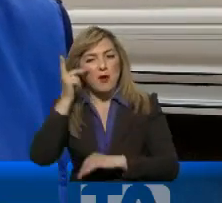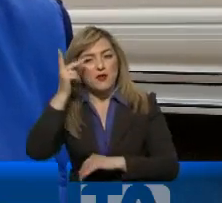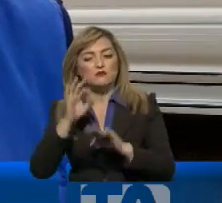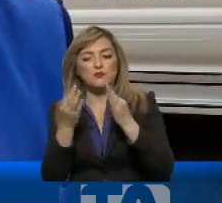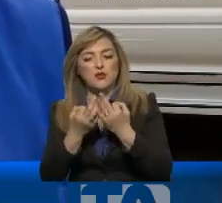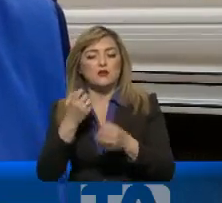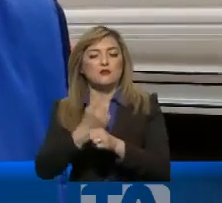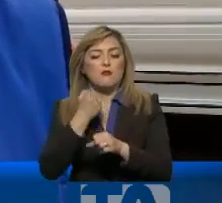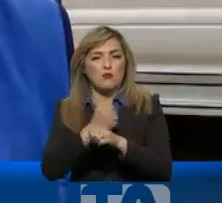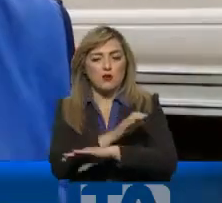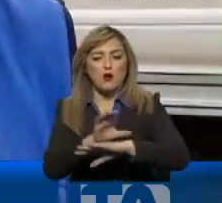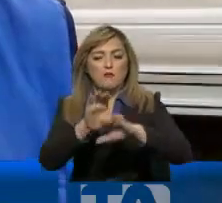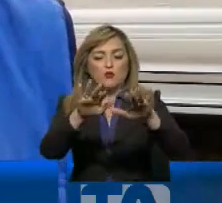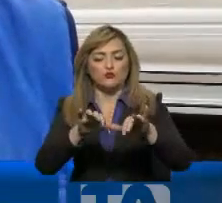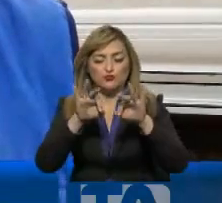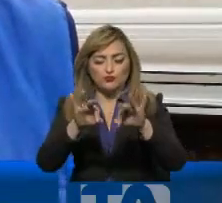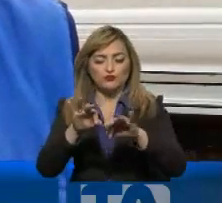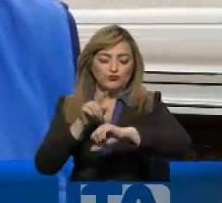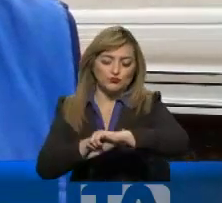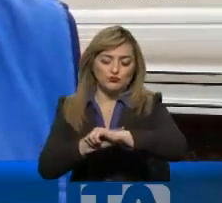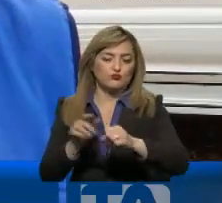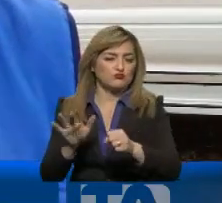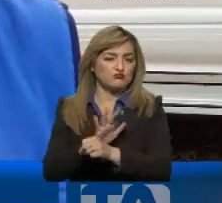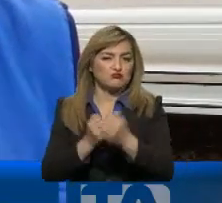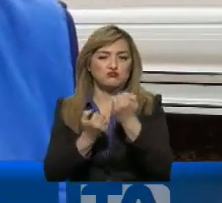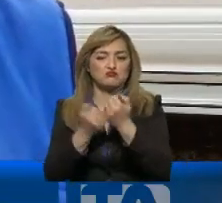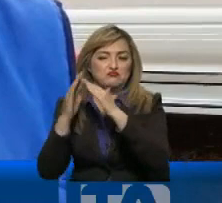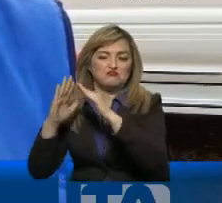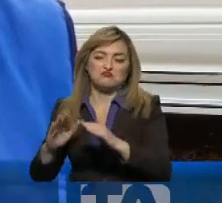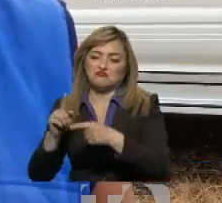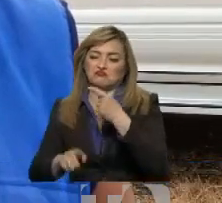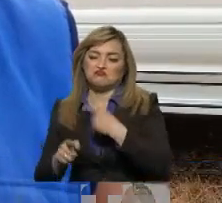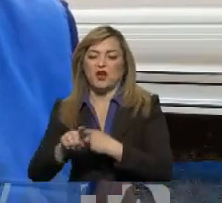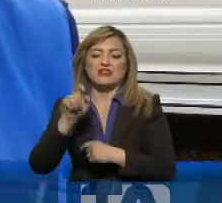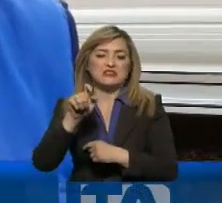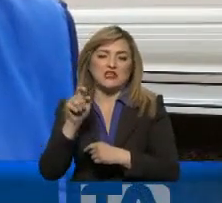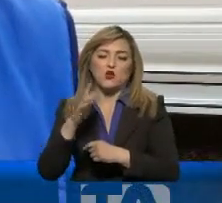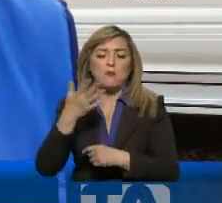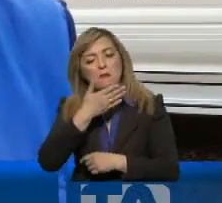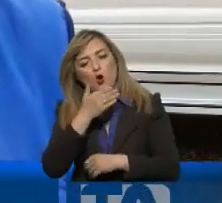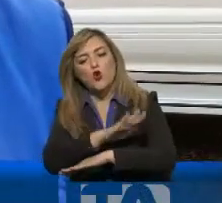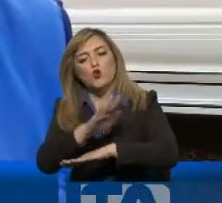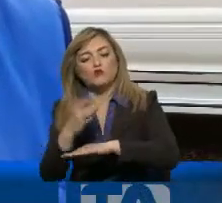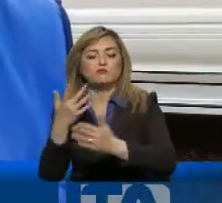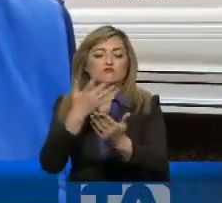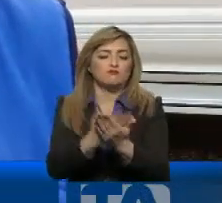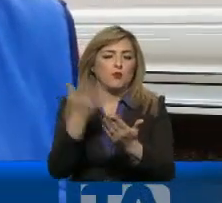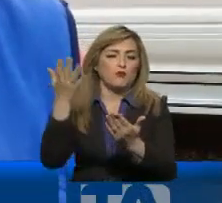entonces no se dan el tiempo debido para apoyarles a los estudiantes en casa. Entonces ellos ven muy necesario que los profesores